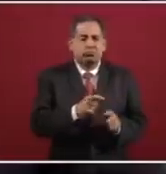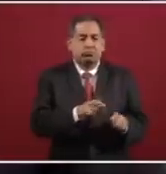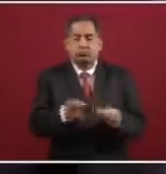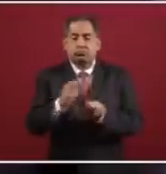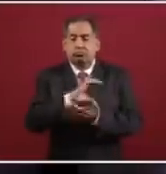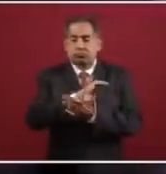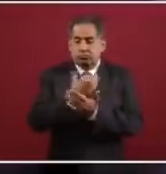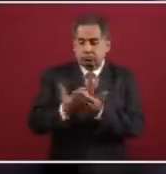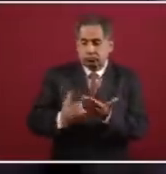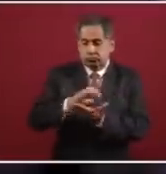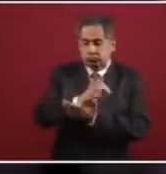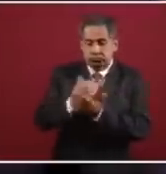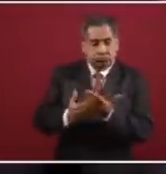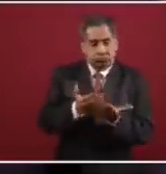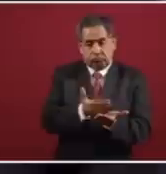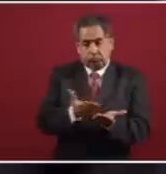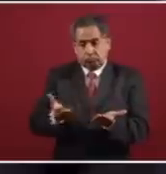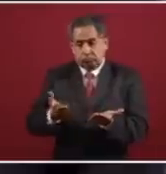contratos.